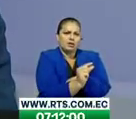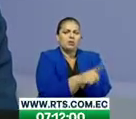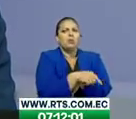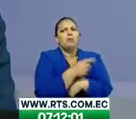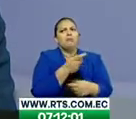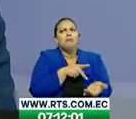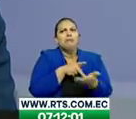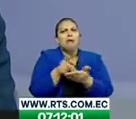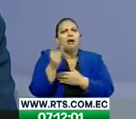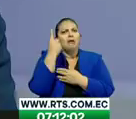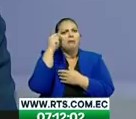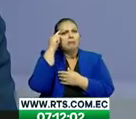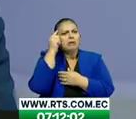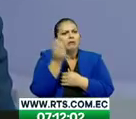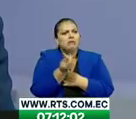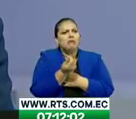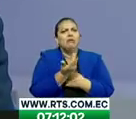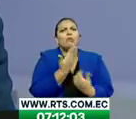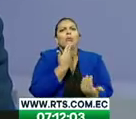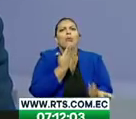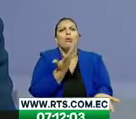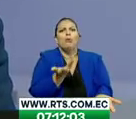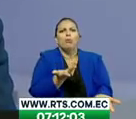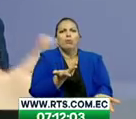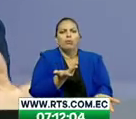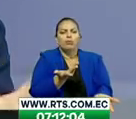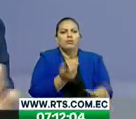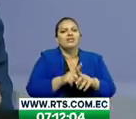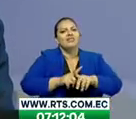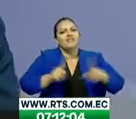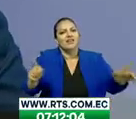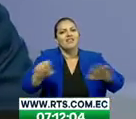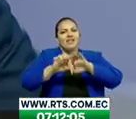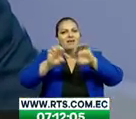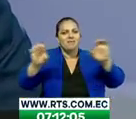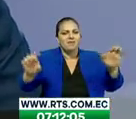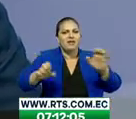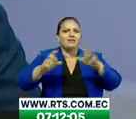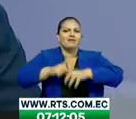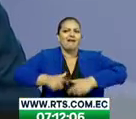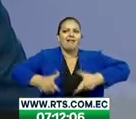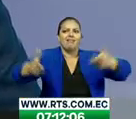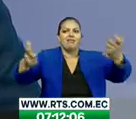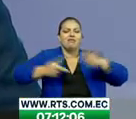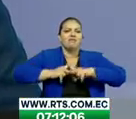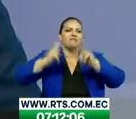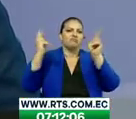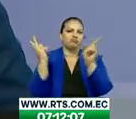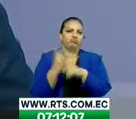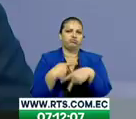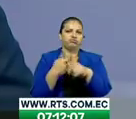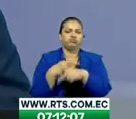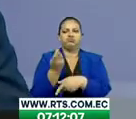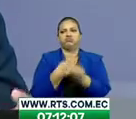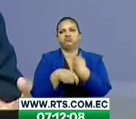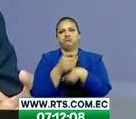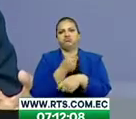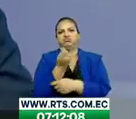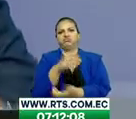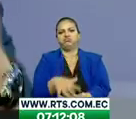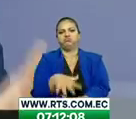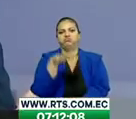pues golpe en el sector productivo. Yo creo que es importante entender que este nuevo proyecto de ley de una u otra forma tiene un